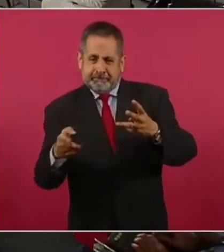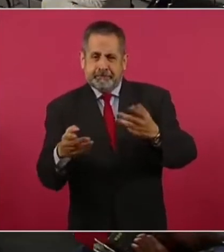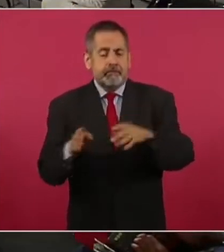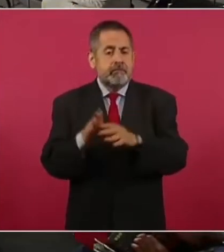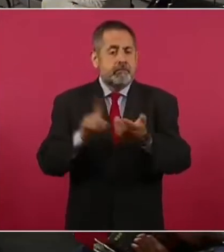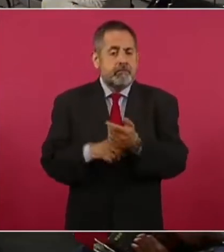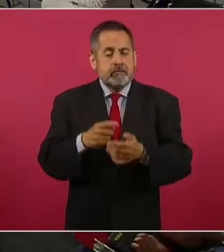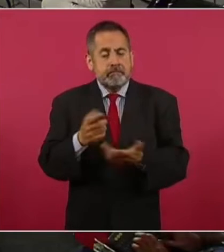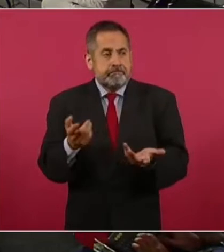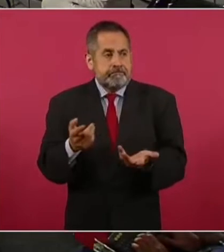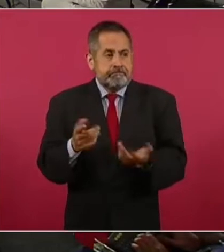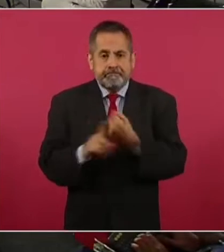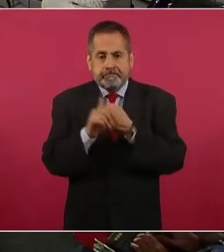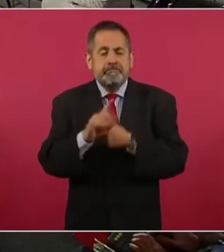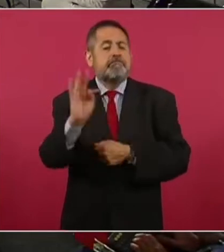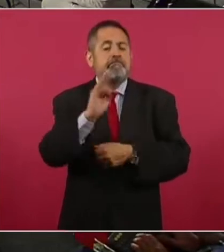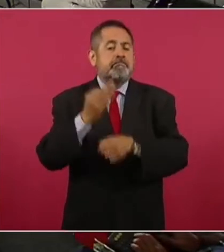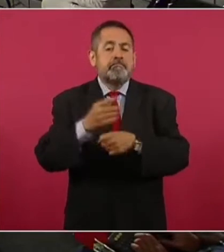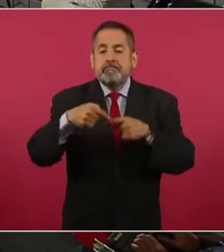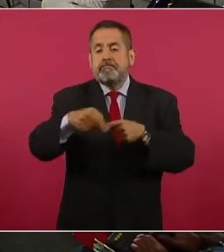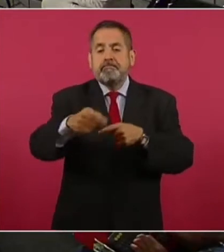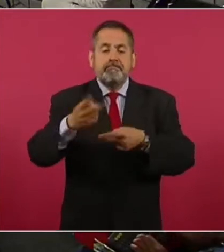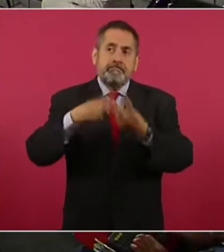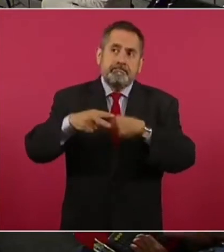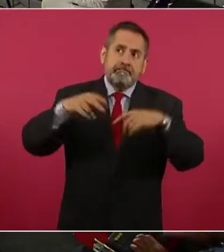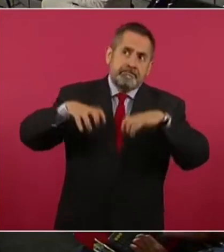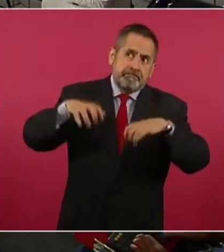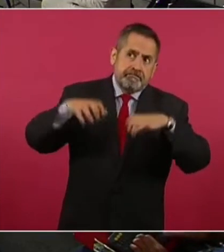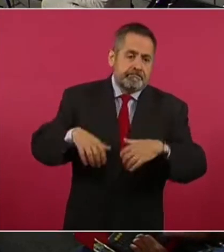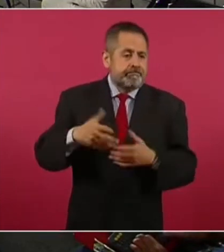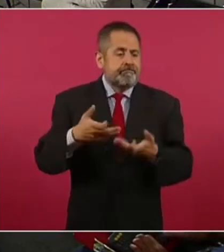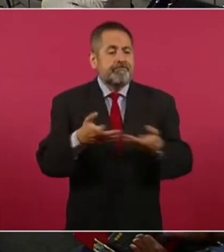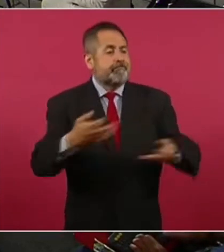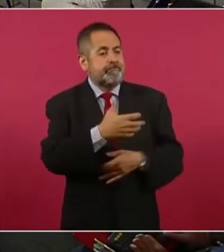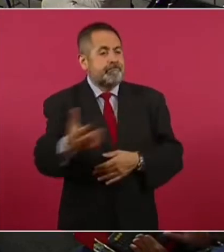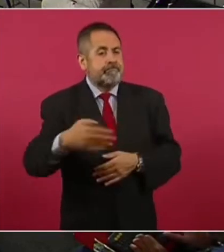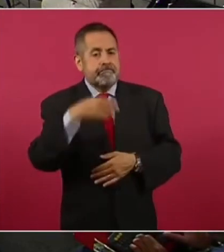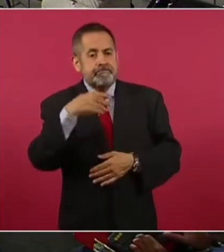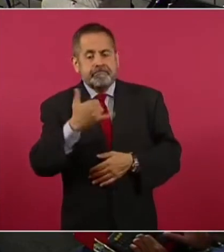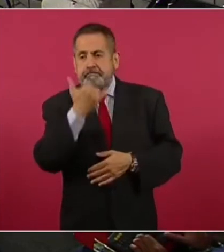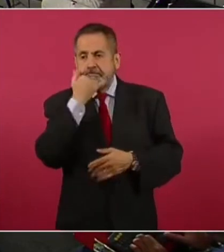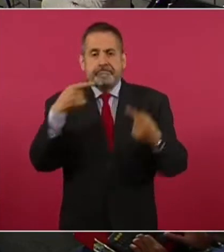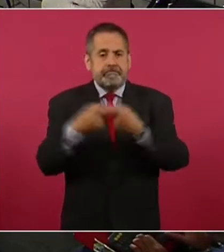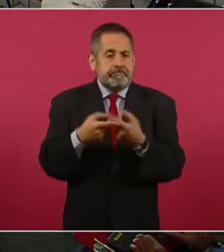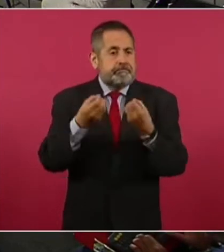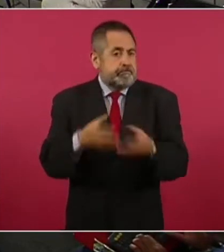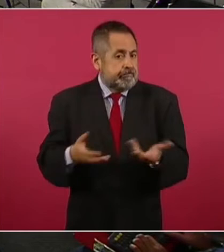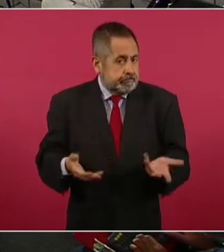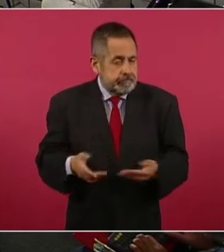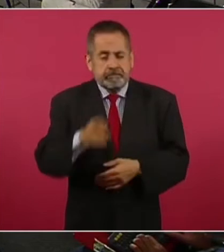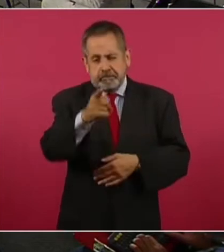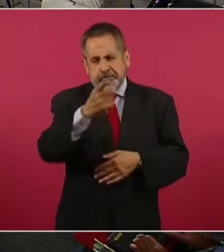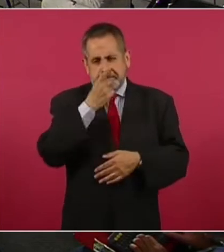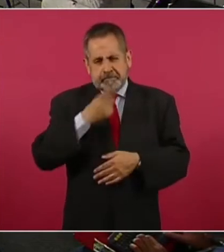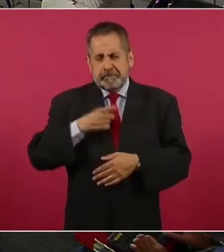negativo, el de las lluvias, podría afectar la parte del sector agropecuario. Usted prometió que iba a anunciarse algo de la fecha de